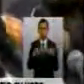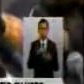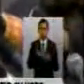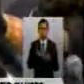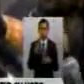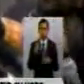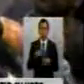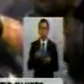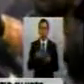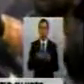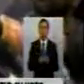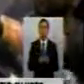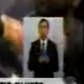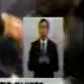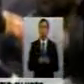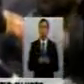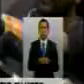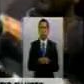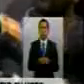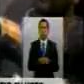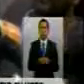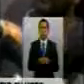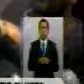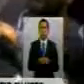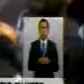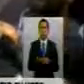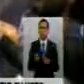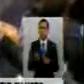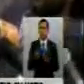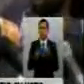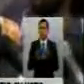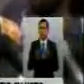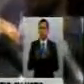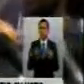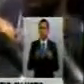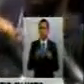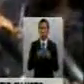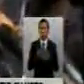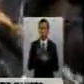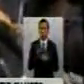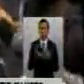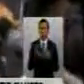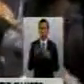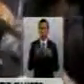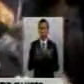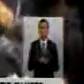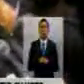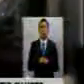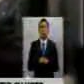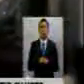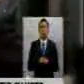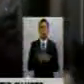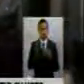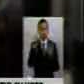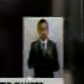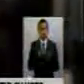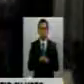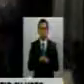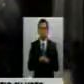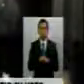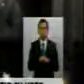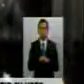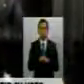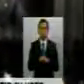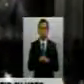otros comicios se hace una evaluación política. En esta oportunidad el presidente se va a reunir con ministros, ¿van a evaluar estas elecciones? No sé. ¿No